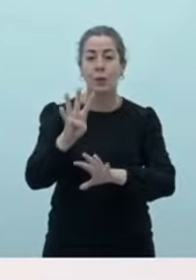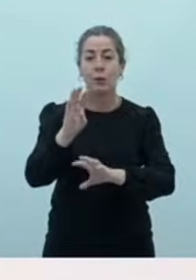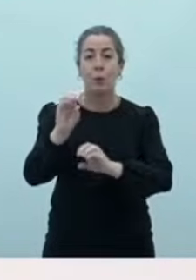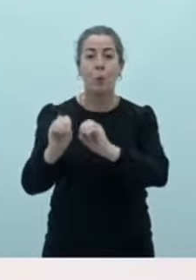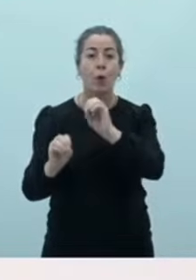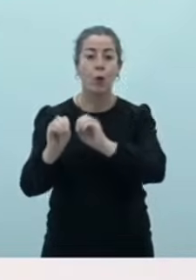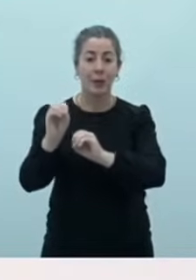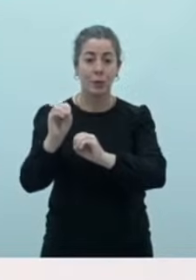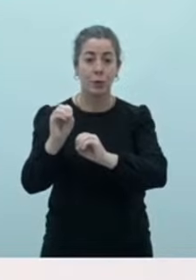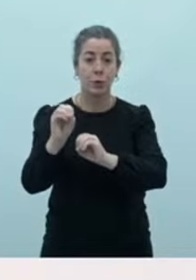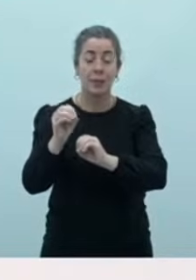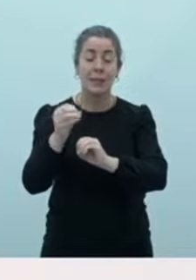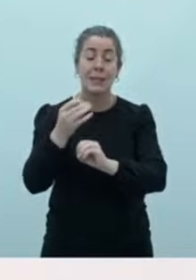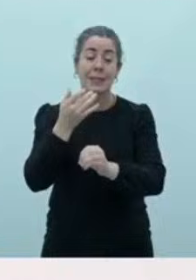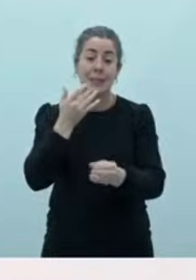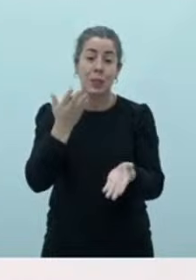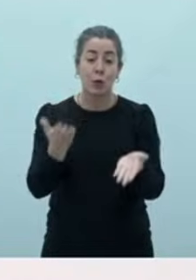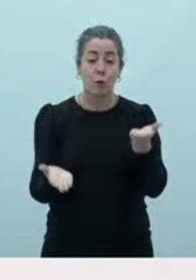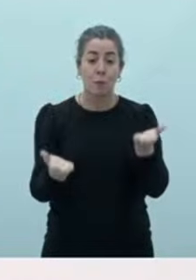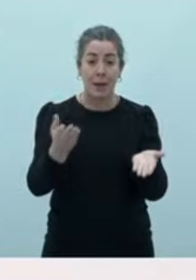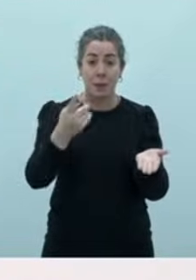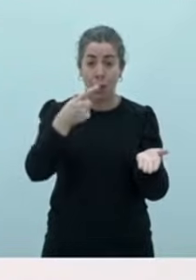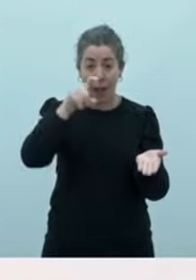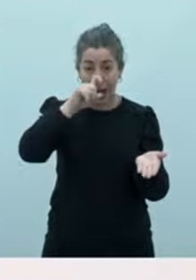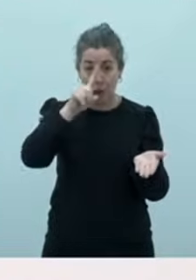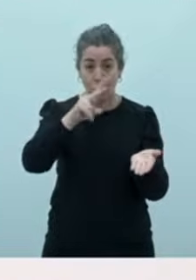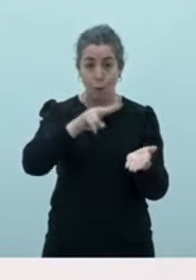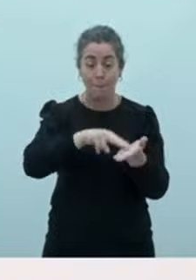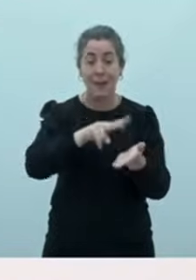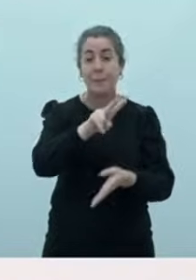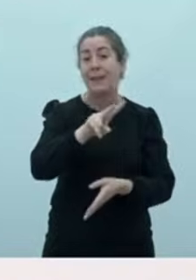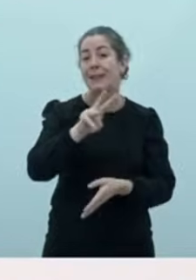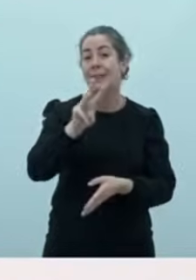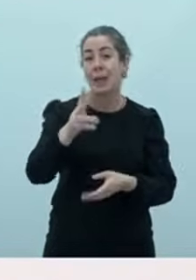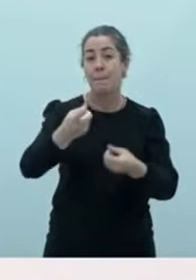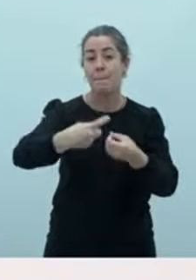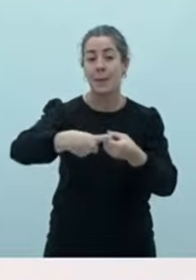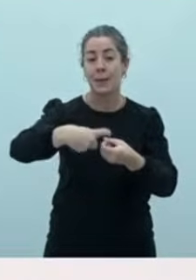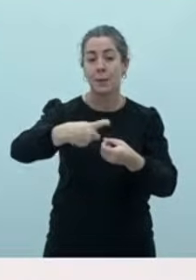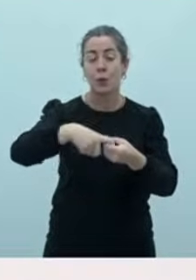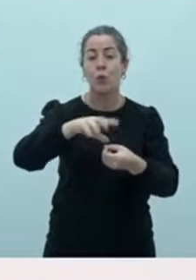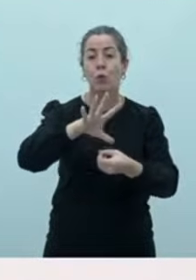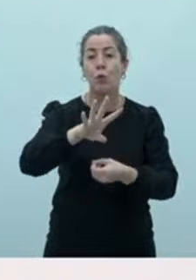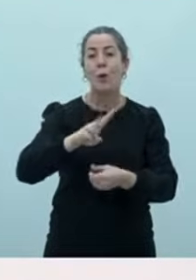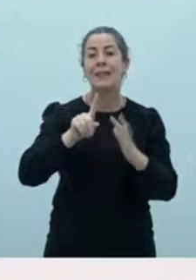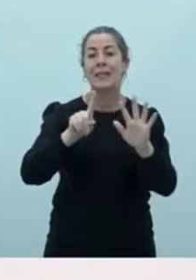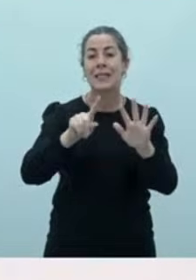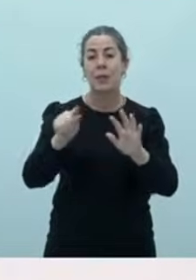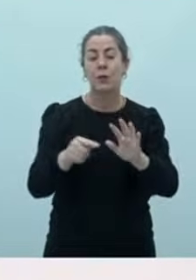49,94%, comparado con el año 2023, en el que la participación era de un